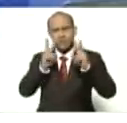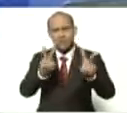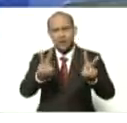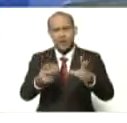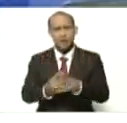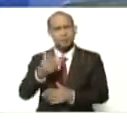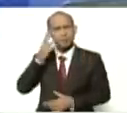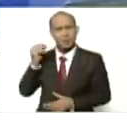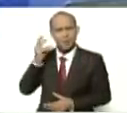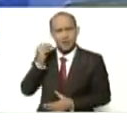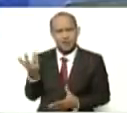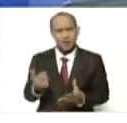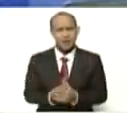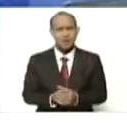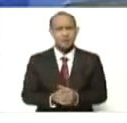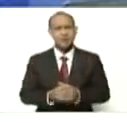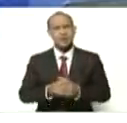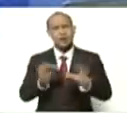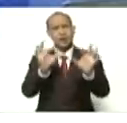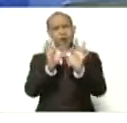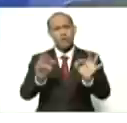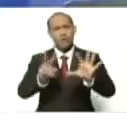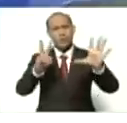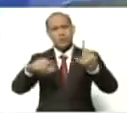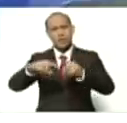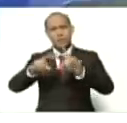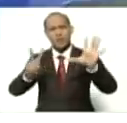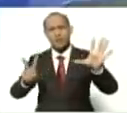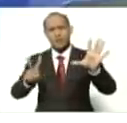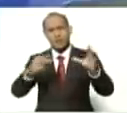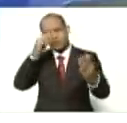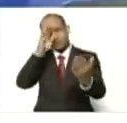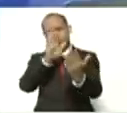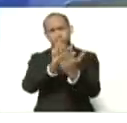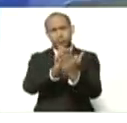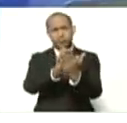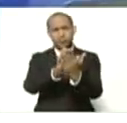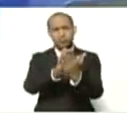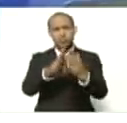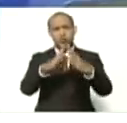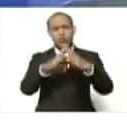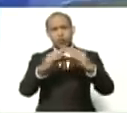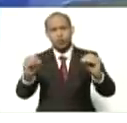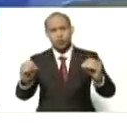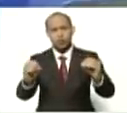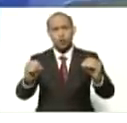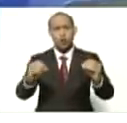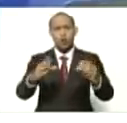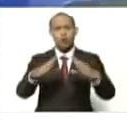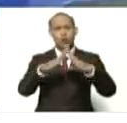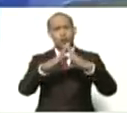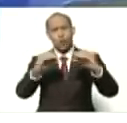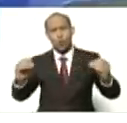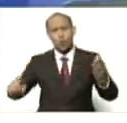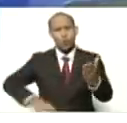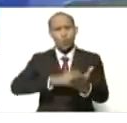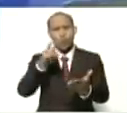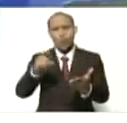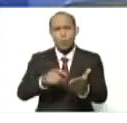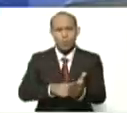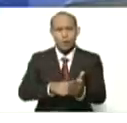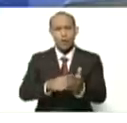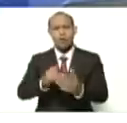y el método 77 bueno después enfrentó toda la etapa del trotter ismo se acuerda en julio agosto